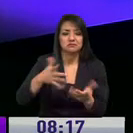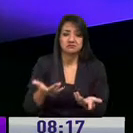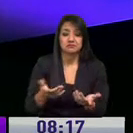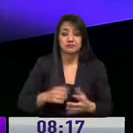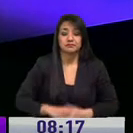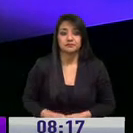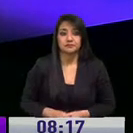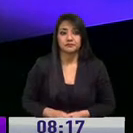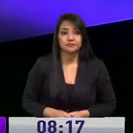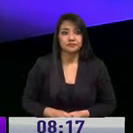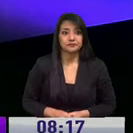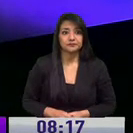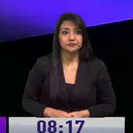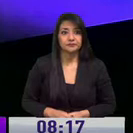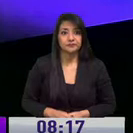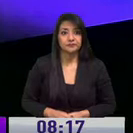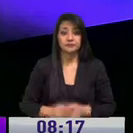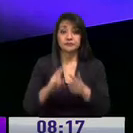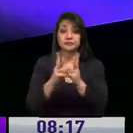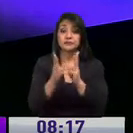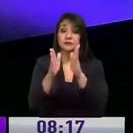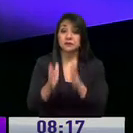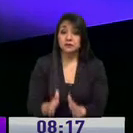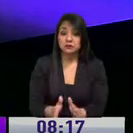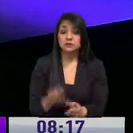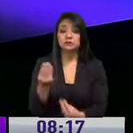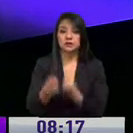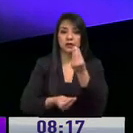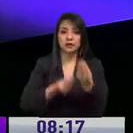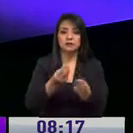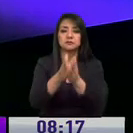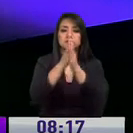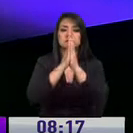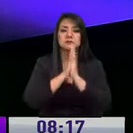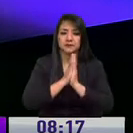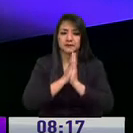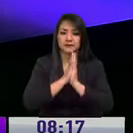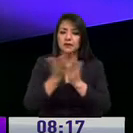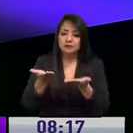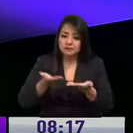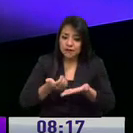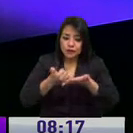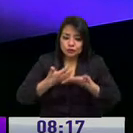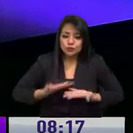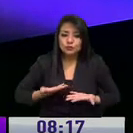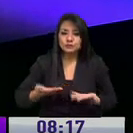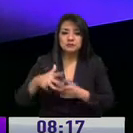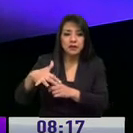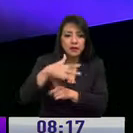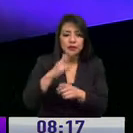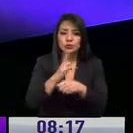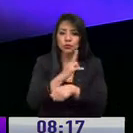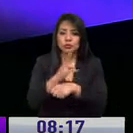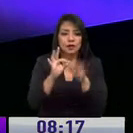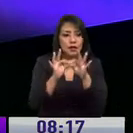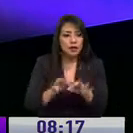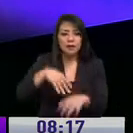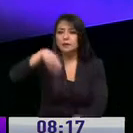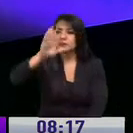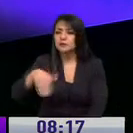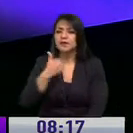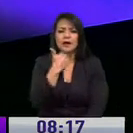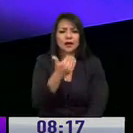calle. Y los vecinos, de alguna manera, lo que piden es que eso les dé un mejor aspecto. Entonces, o arreglan, pintan, no